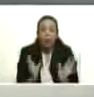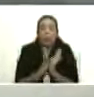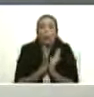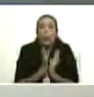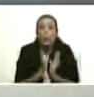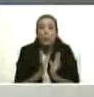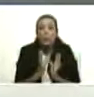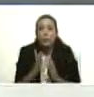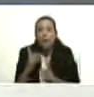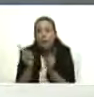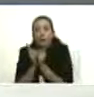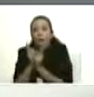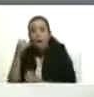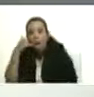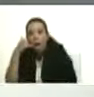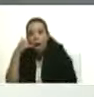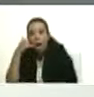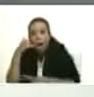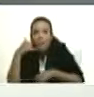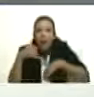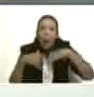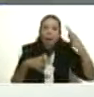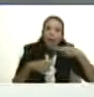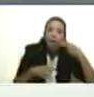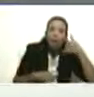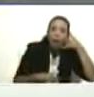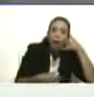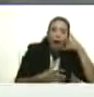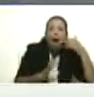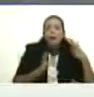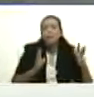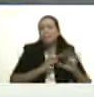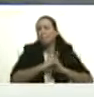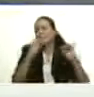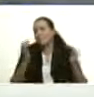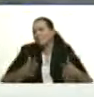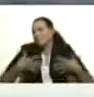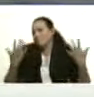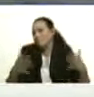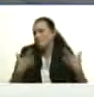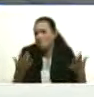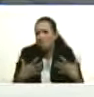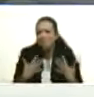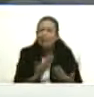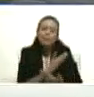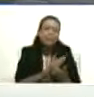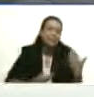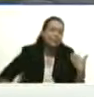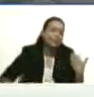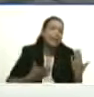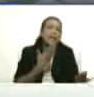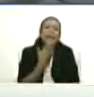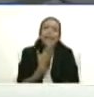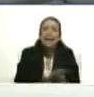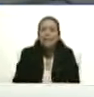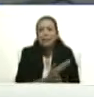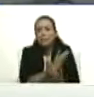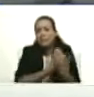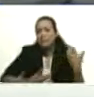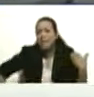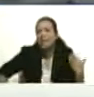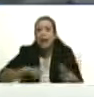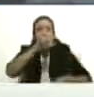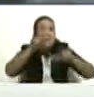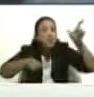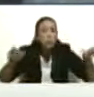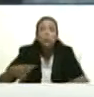la frustración, pero a la vez la alegría, presidente. Gracias, presidente, y todas esas personas